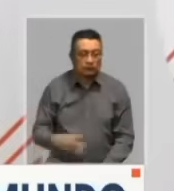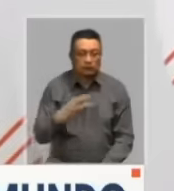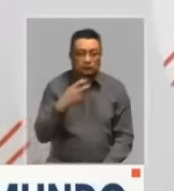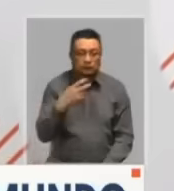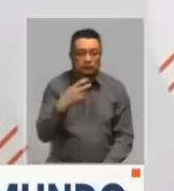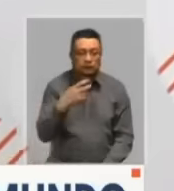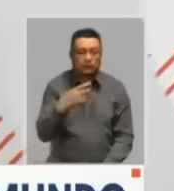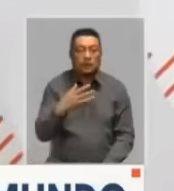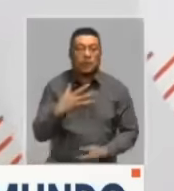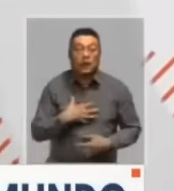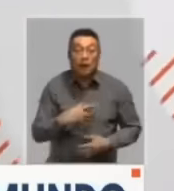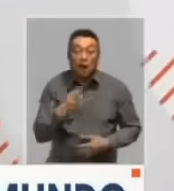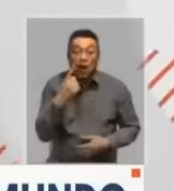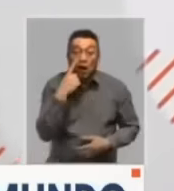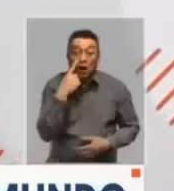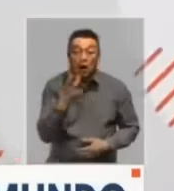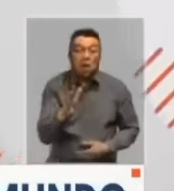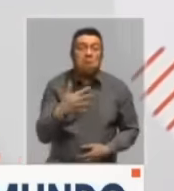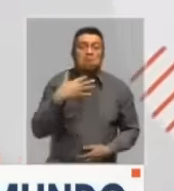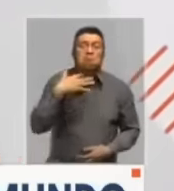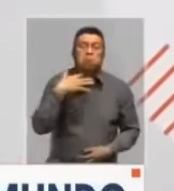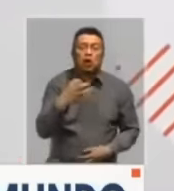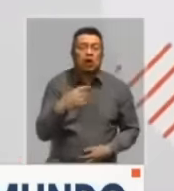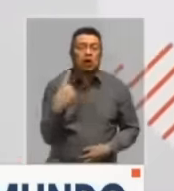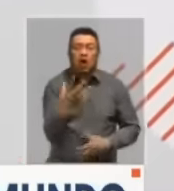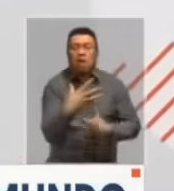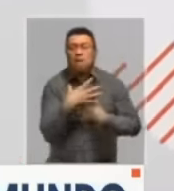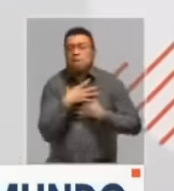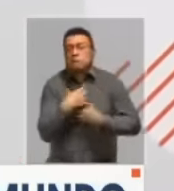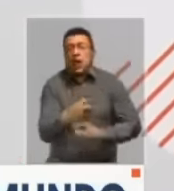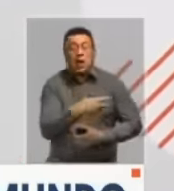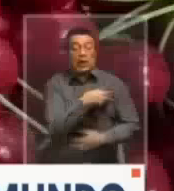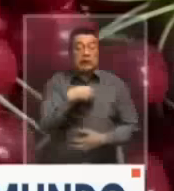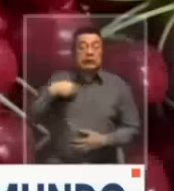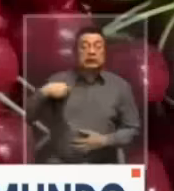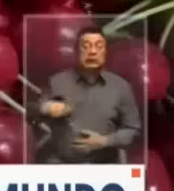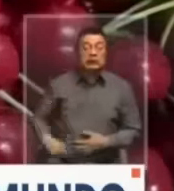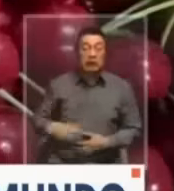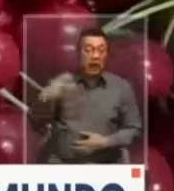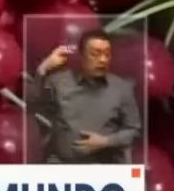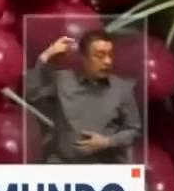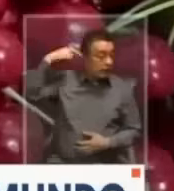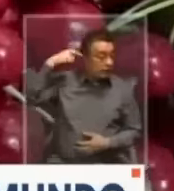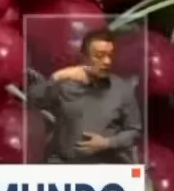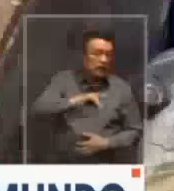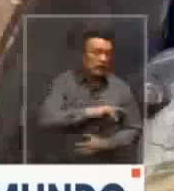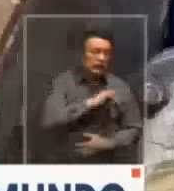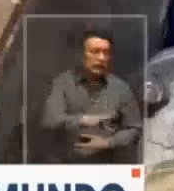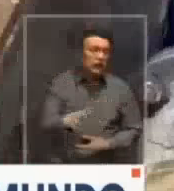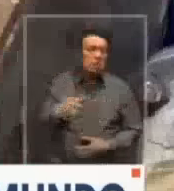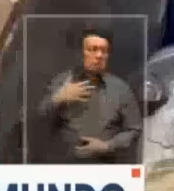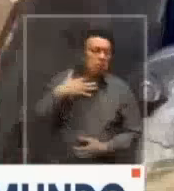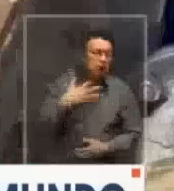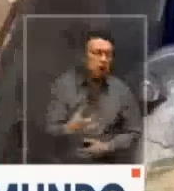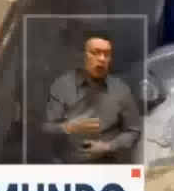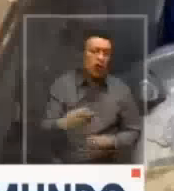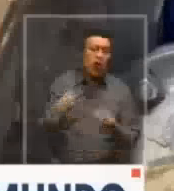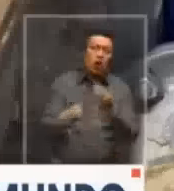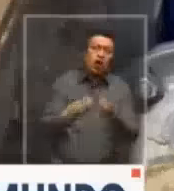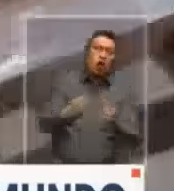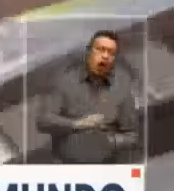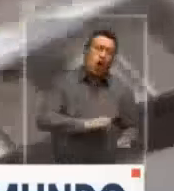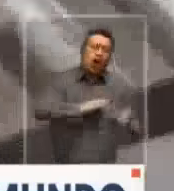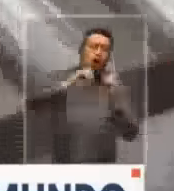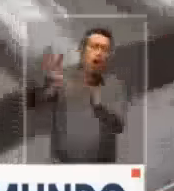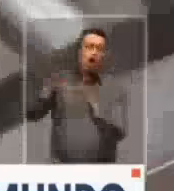Este es ¿Quieren chino. conocer por qué se produce este fanatismo en China por las cerezas chilenas y cómo logran llegar hasta ese rincón del